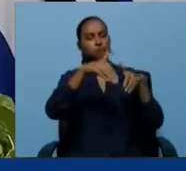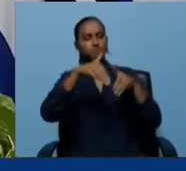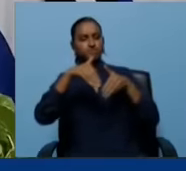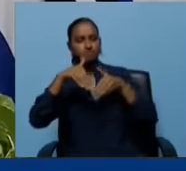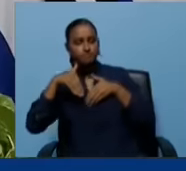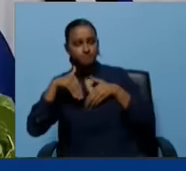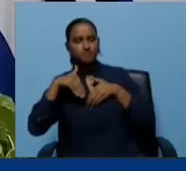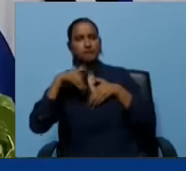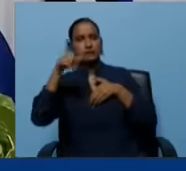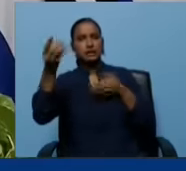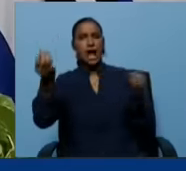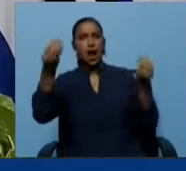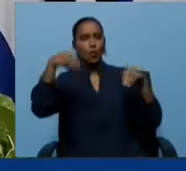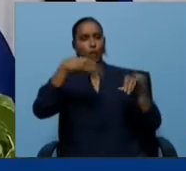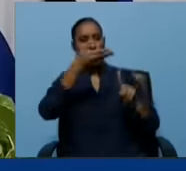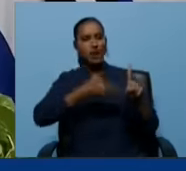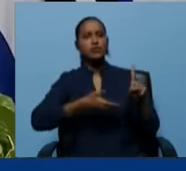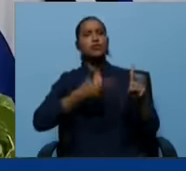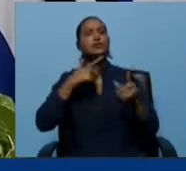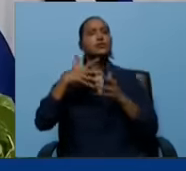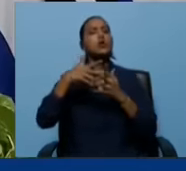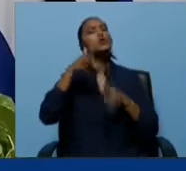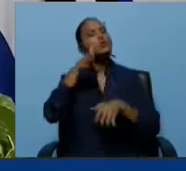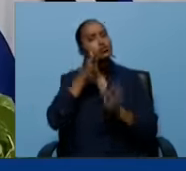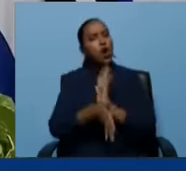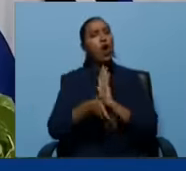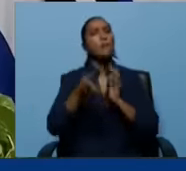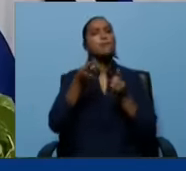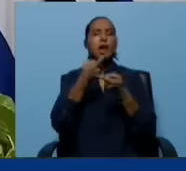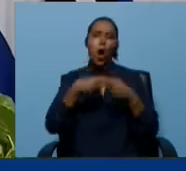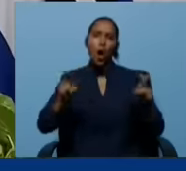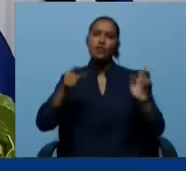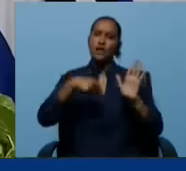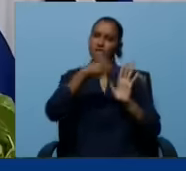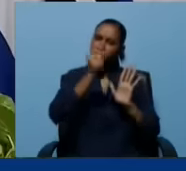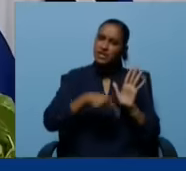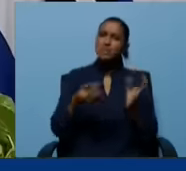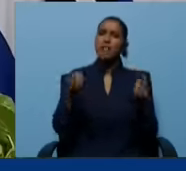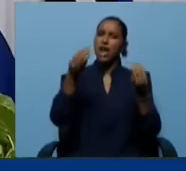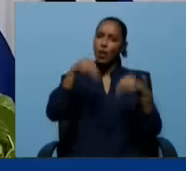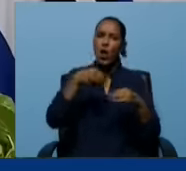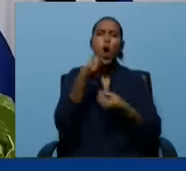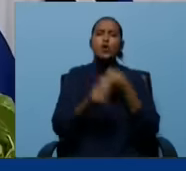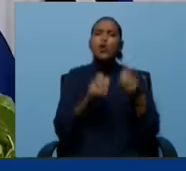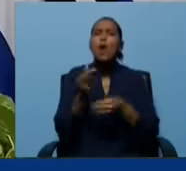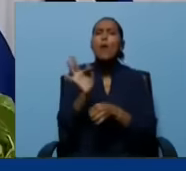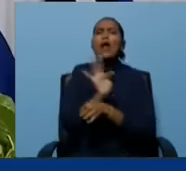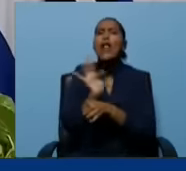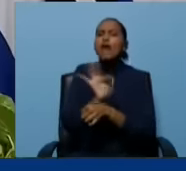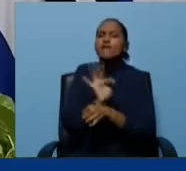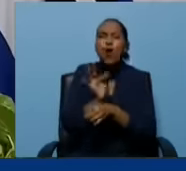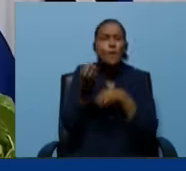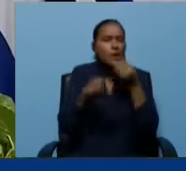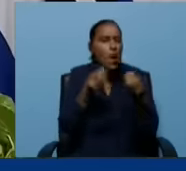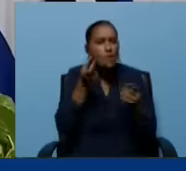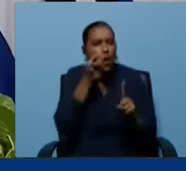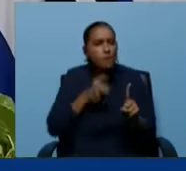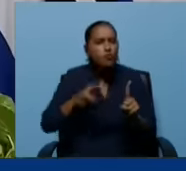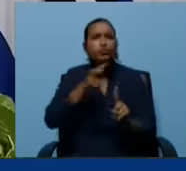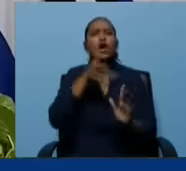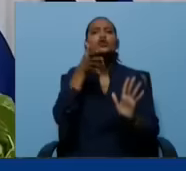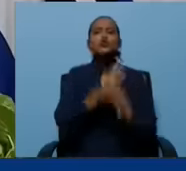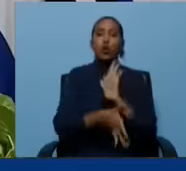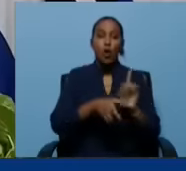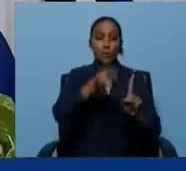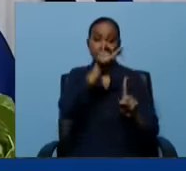y luego ya venían a firmar otros acuerdos para ver la forma en que se iba a incorporar Sandino con